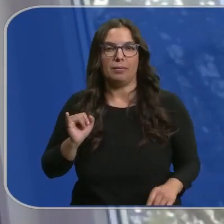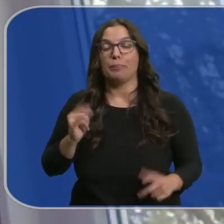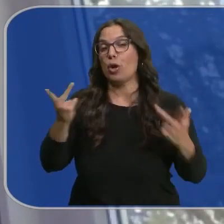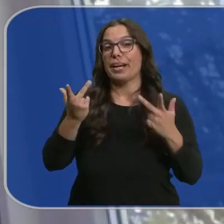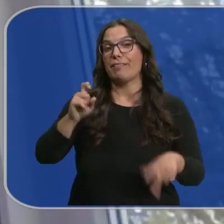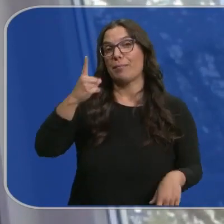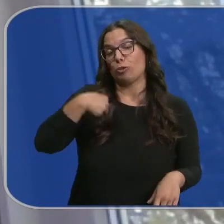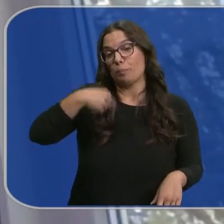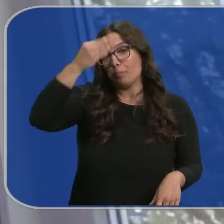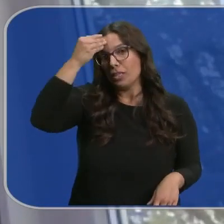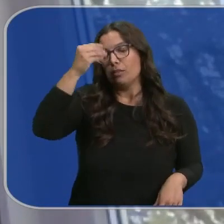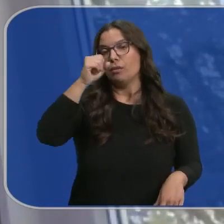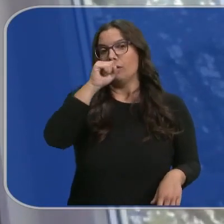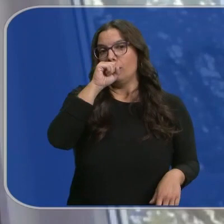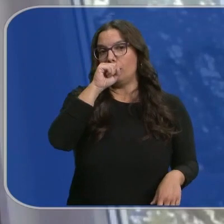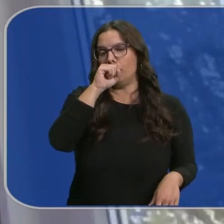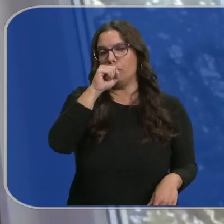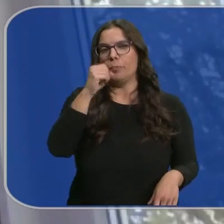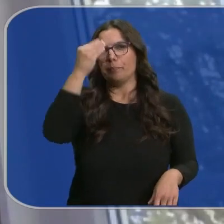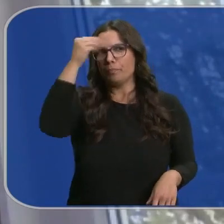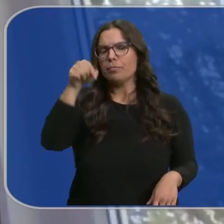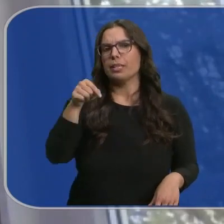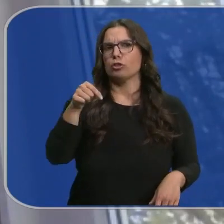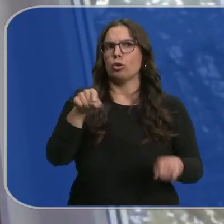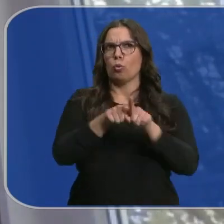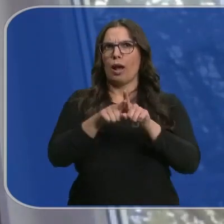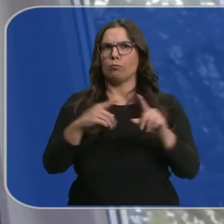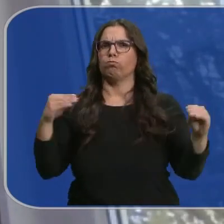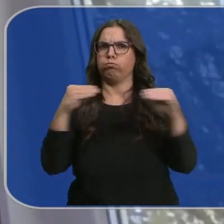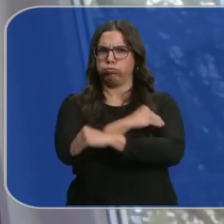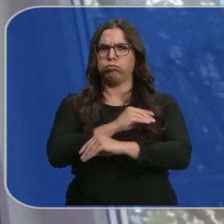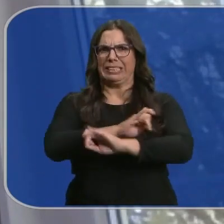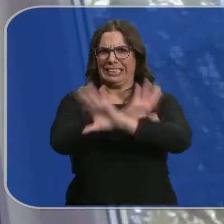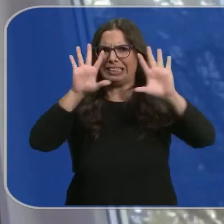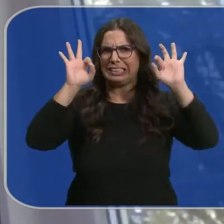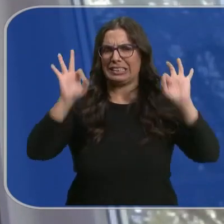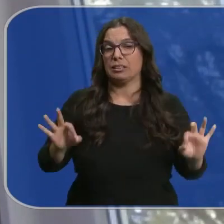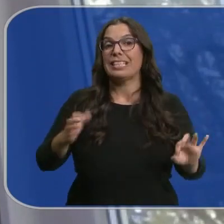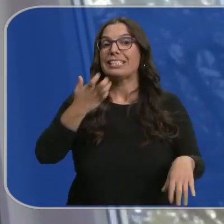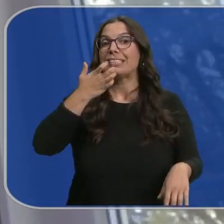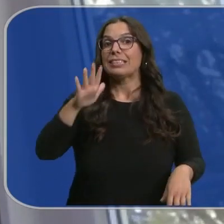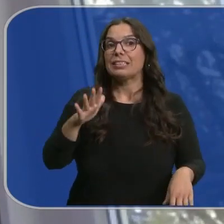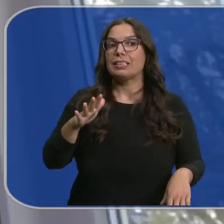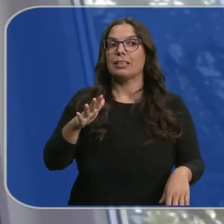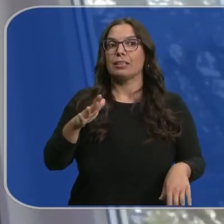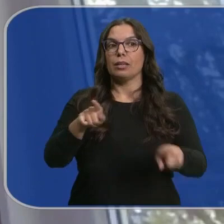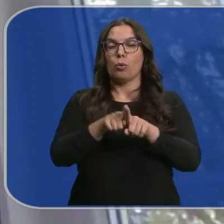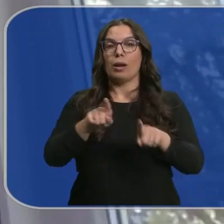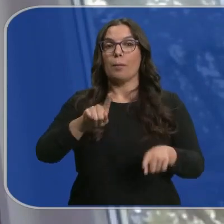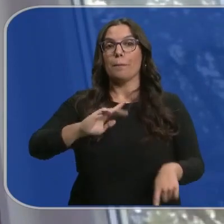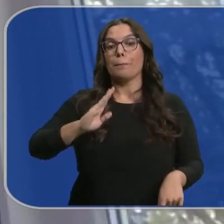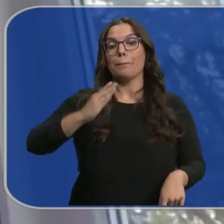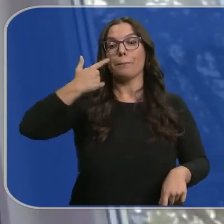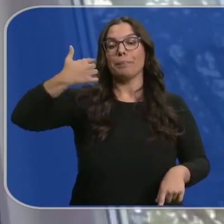más grave y que me parece sería un auténtico motivo de inconstitucionalidad de una ley de amnistía que se vulneraría el principio